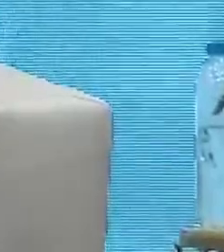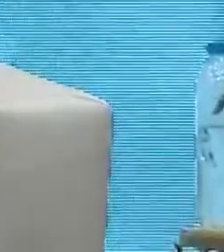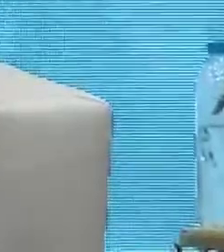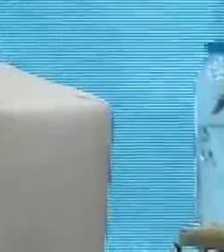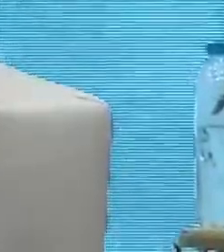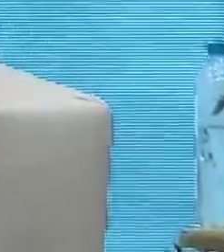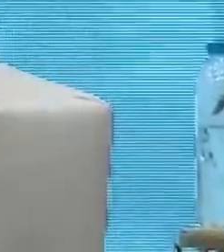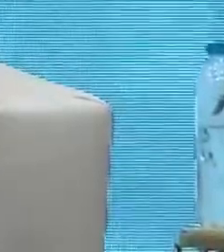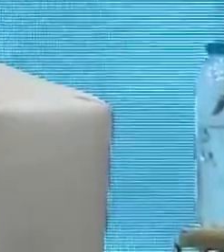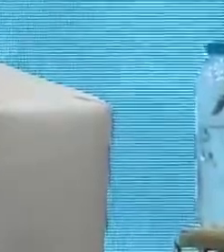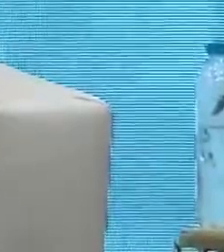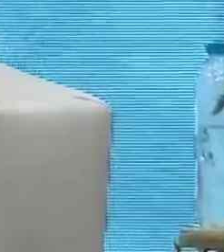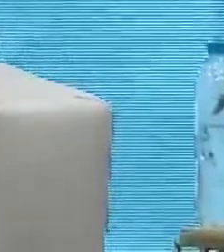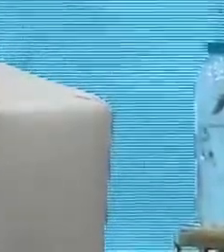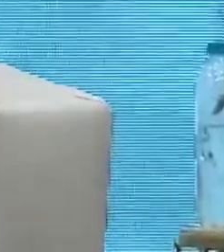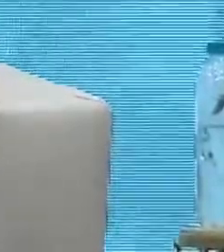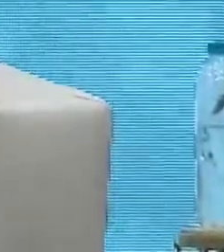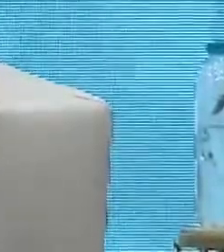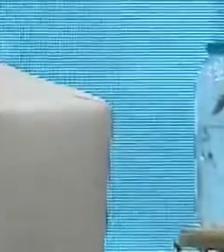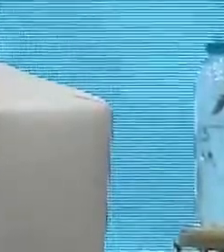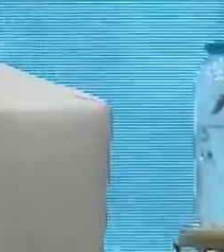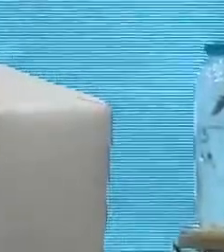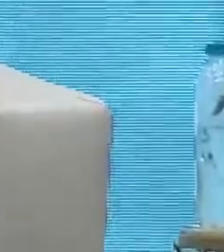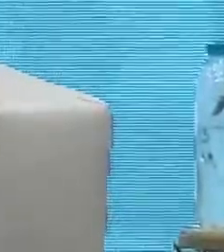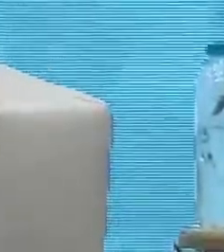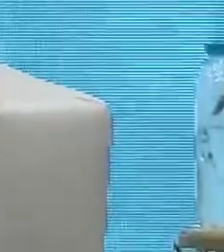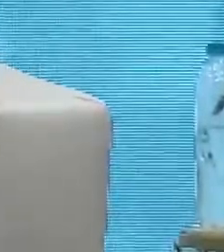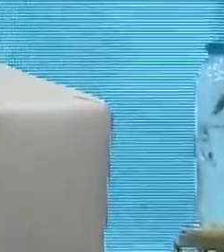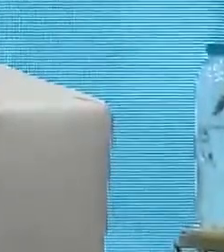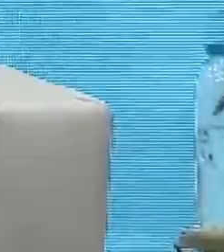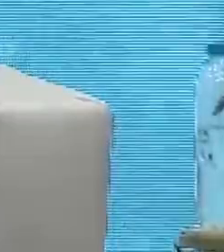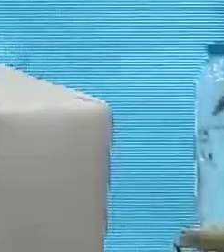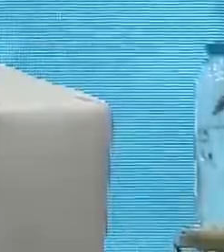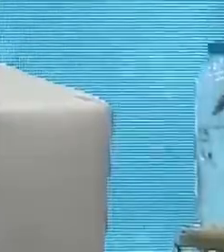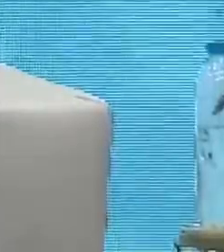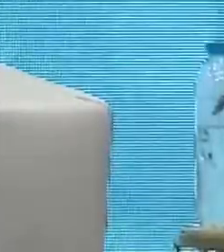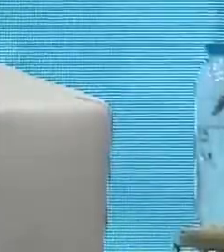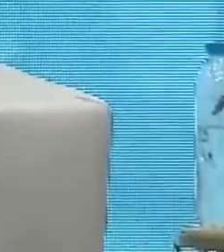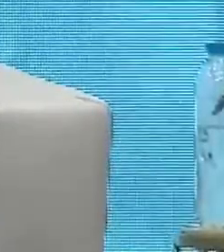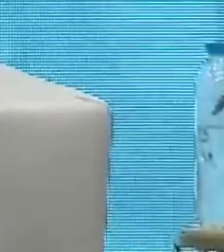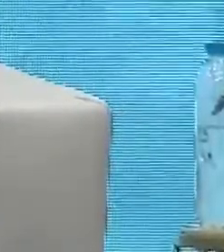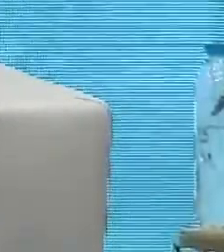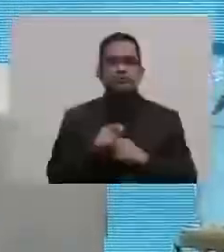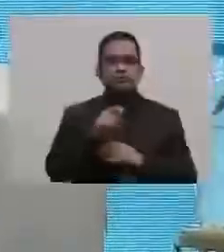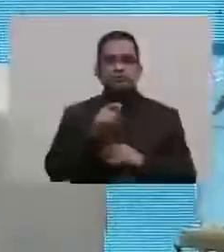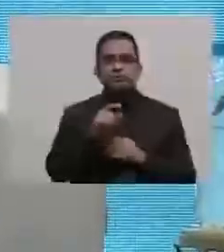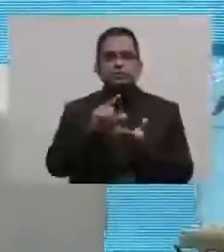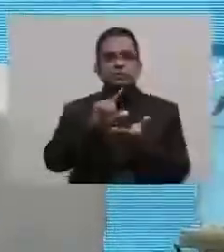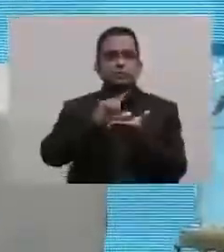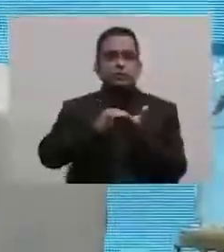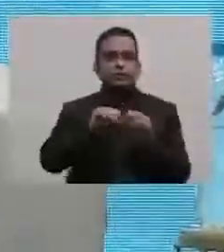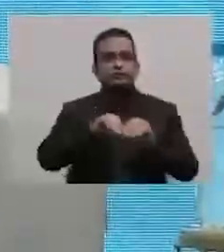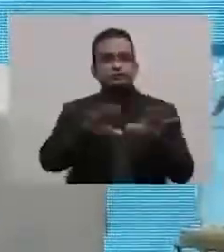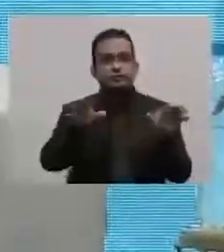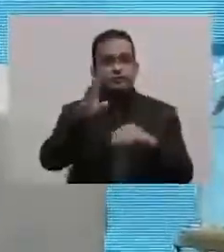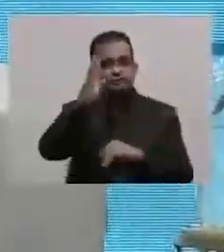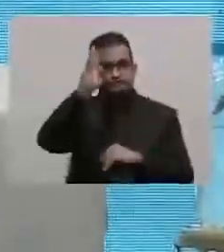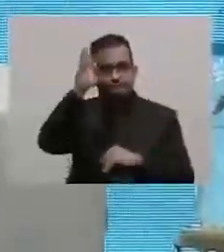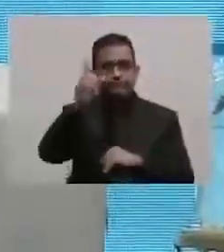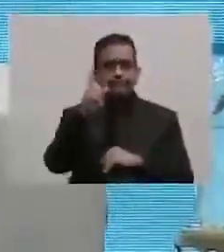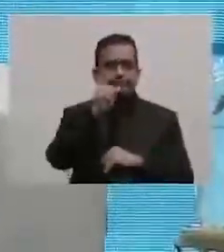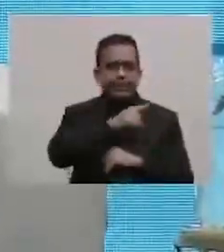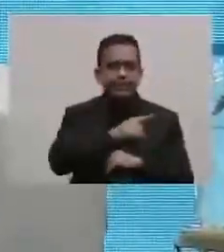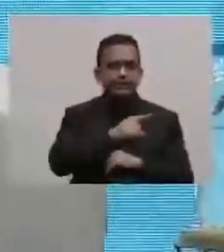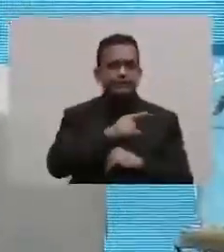los panelistas. ¿Qué hacen los medios para evitar caer en la trampa de las noticias falsas? Se vio un